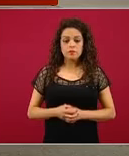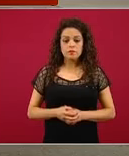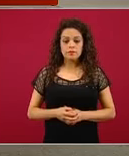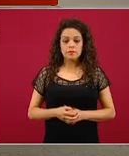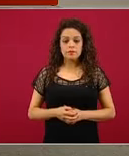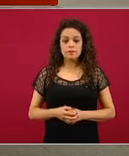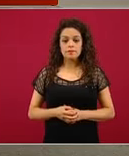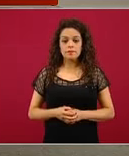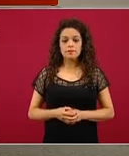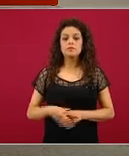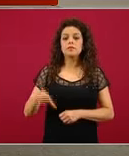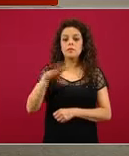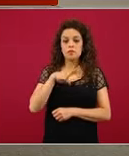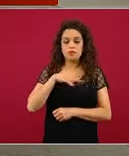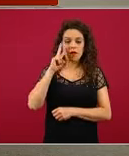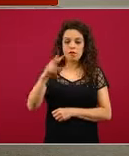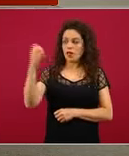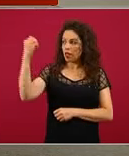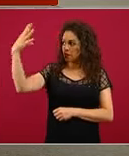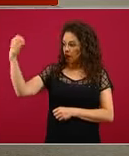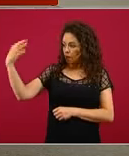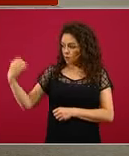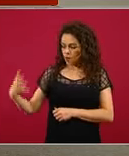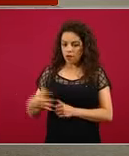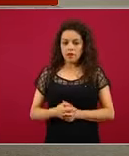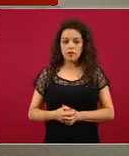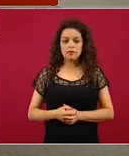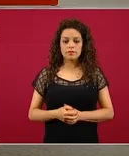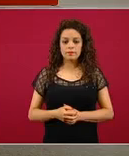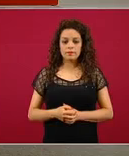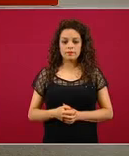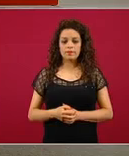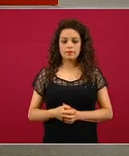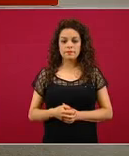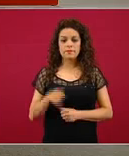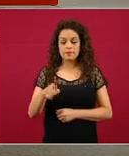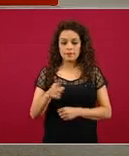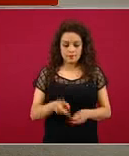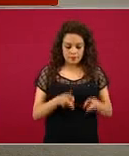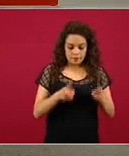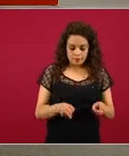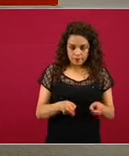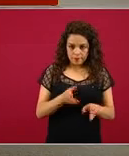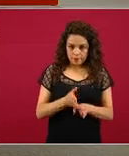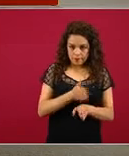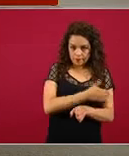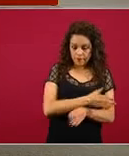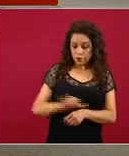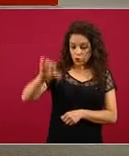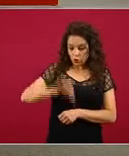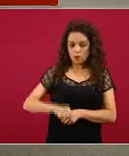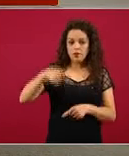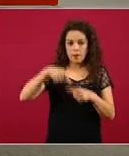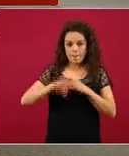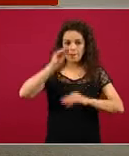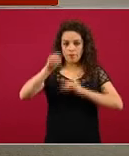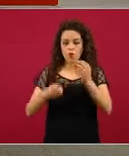Ahí está el semáforo epidemiológico. Este se actualizará. Este es el corte previo. A partir de hoy se actualiza. Ciérrenlo, sí, por